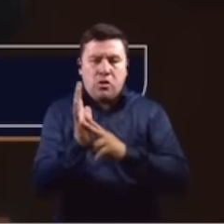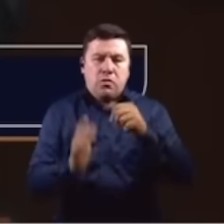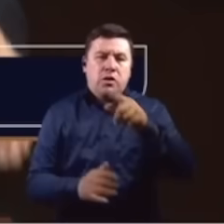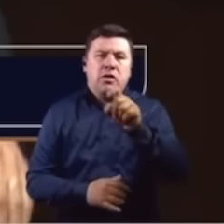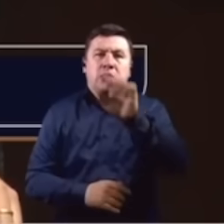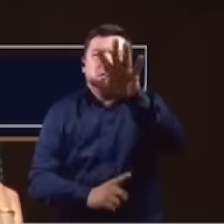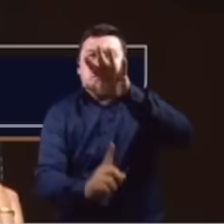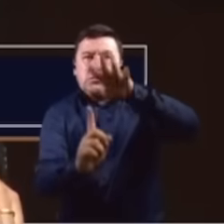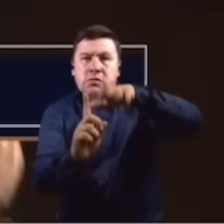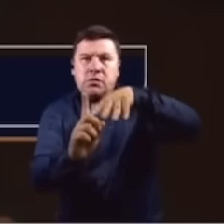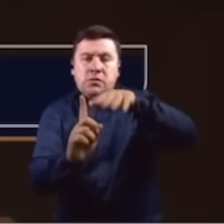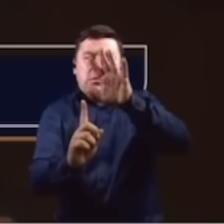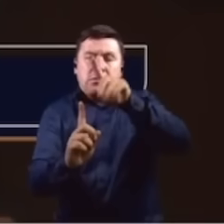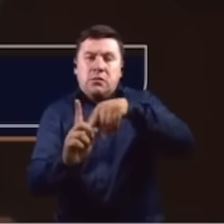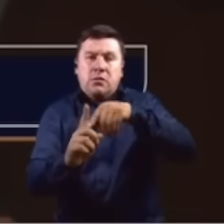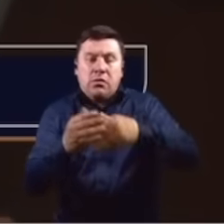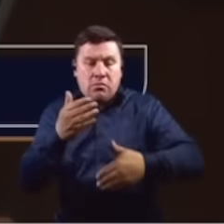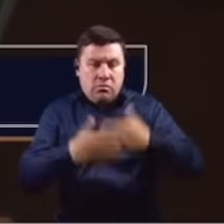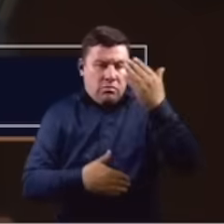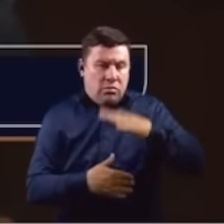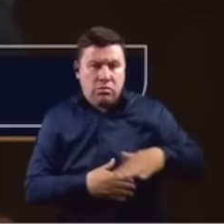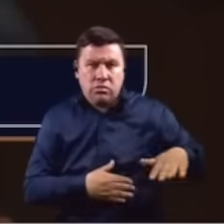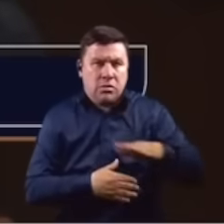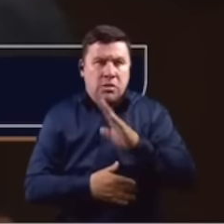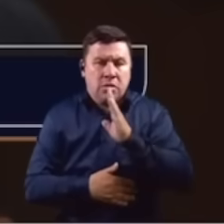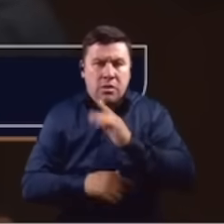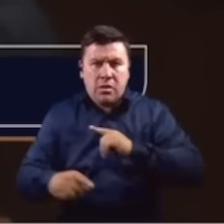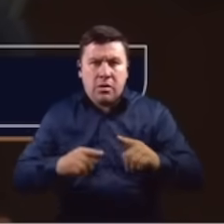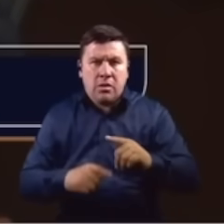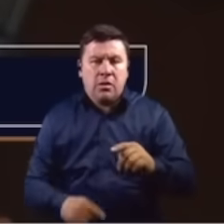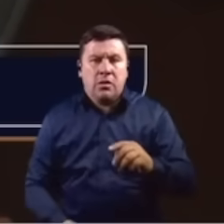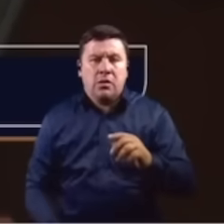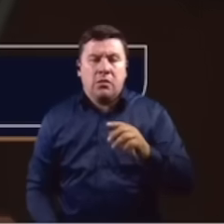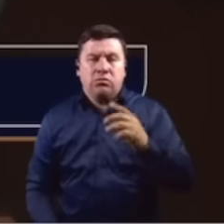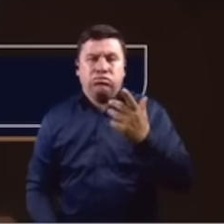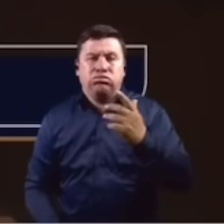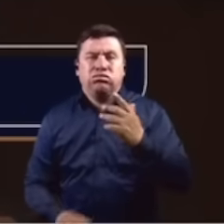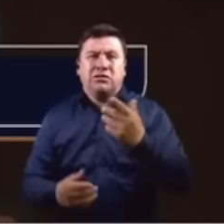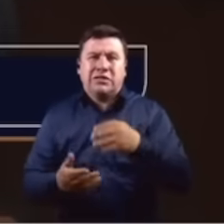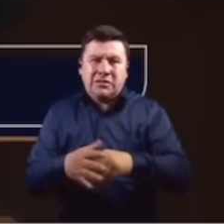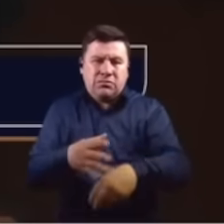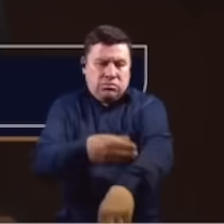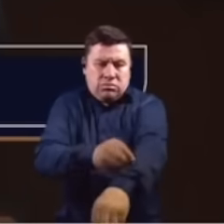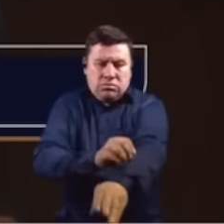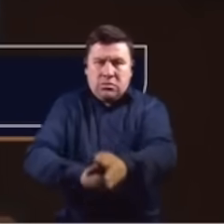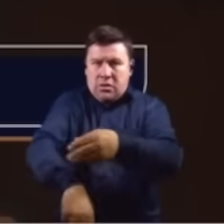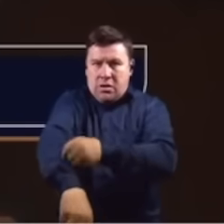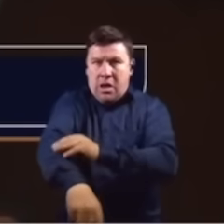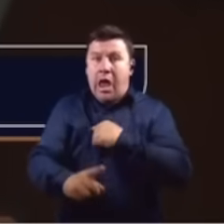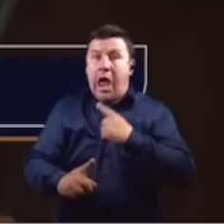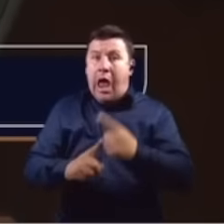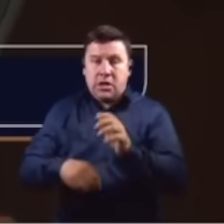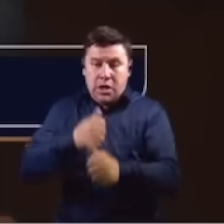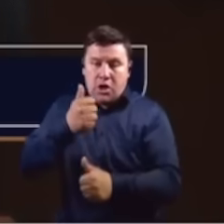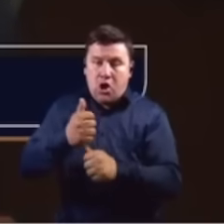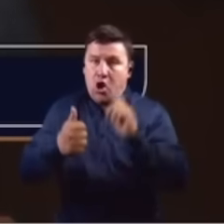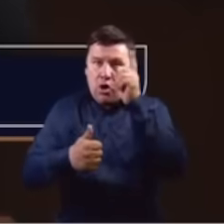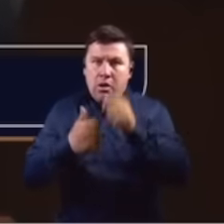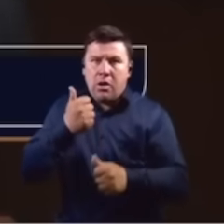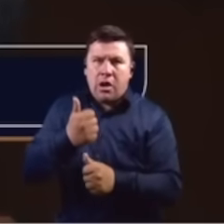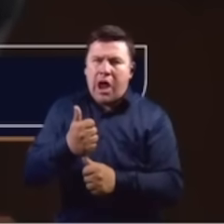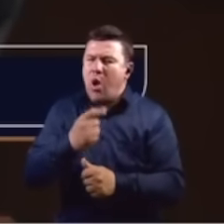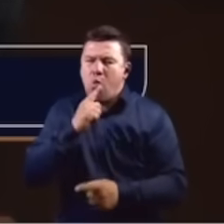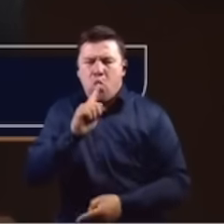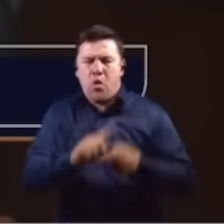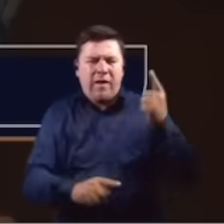en 5 meses de haber iniciado la administración de Enrique Peñalosa, donde yo participé como secretario de gobierno, acabamos